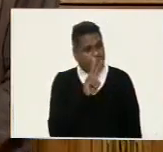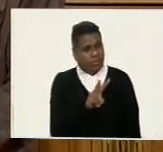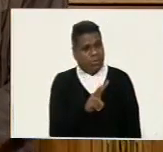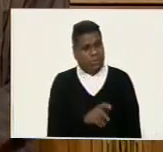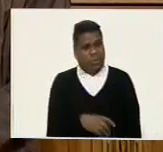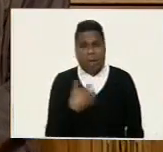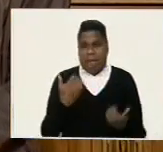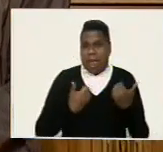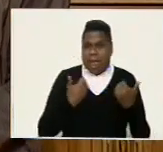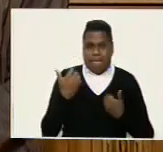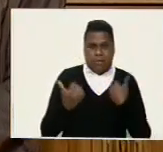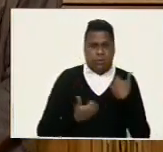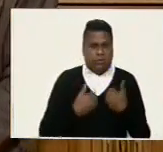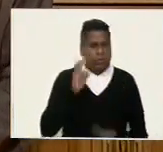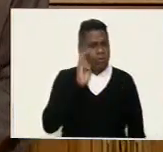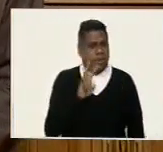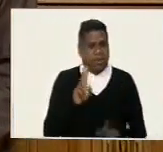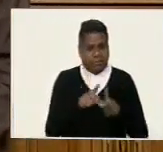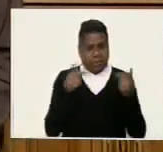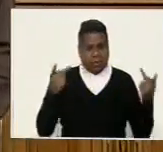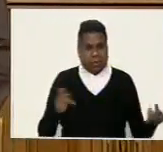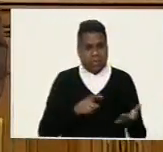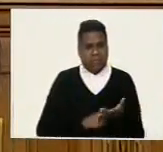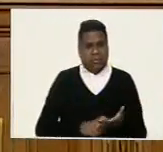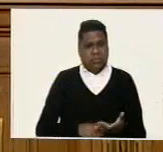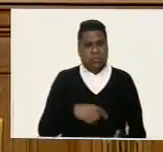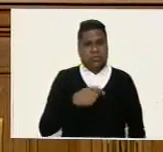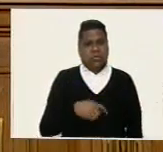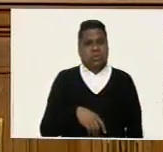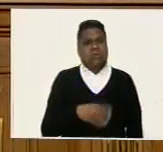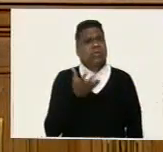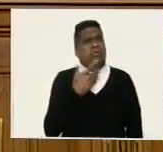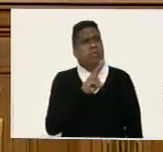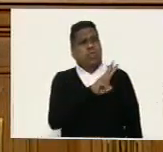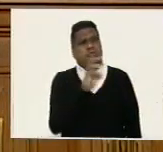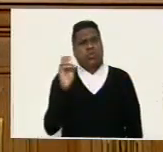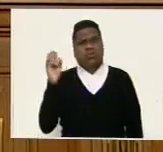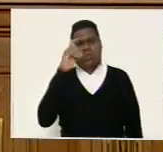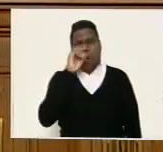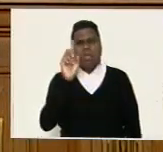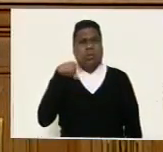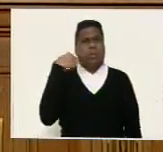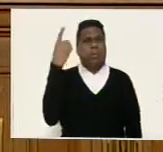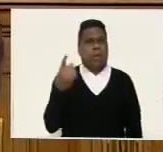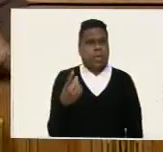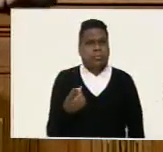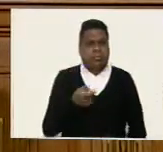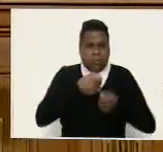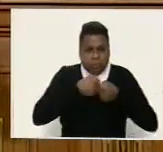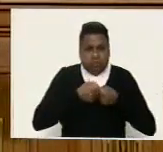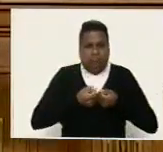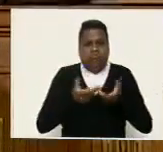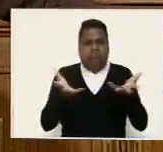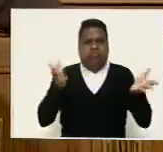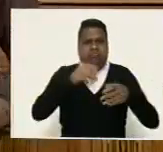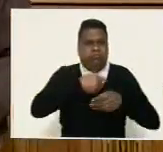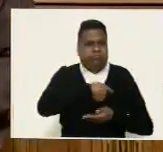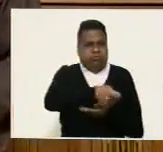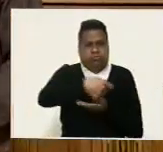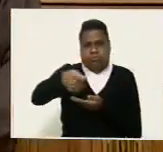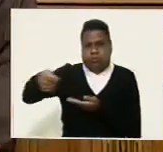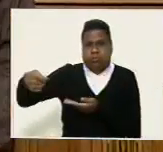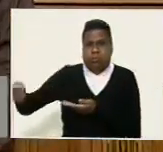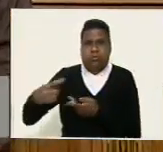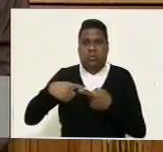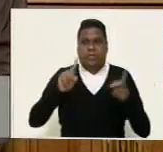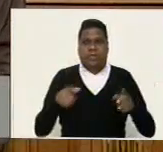ver que el Correo Orinoco 200 años después lo repartían en el campo de Carabobo, lo están repartiendo en las distintas gobernaciones